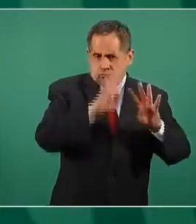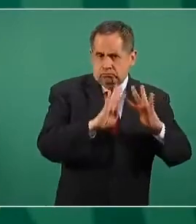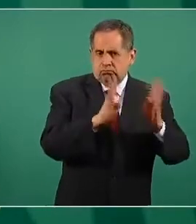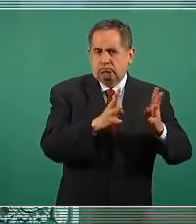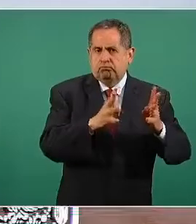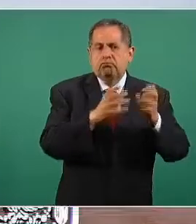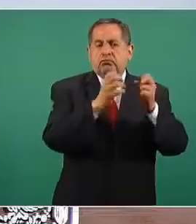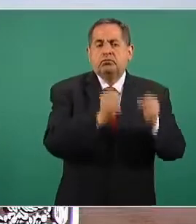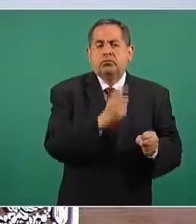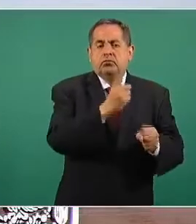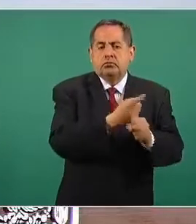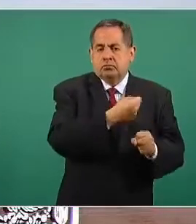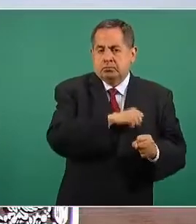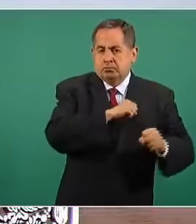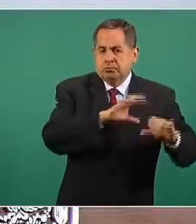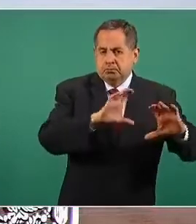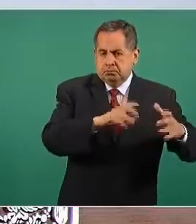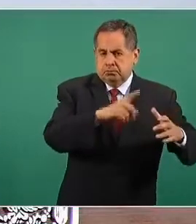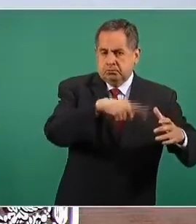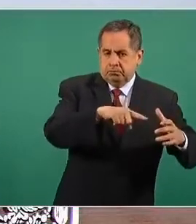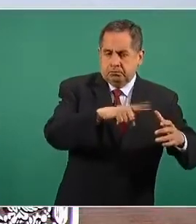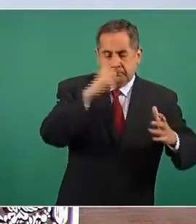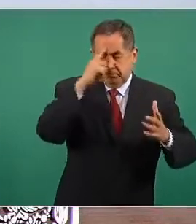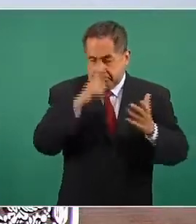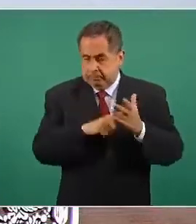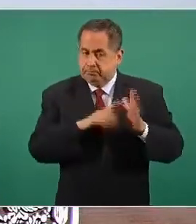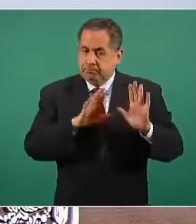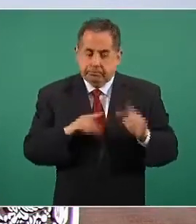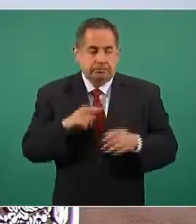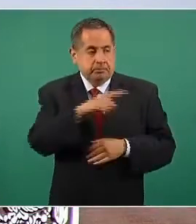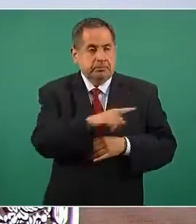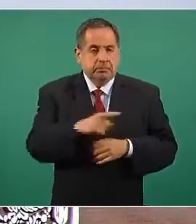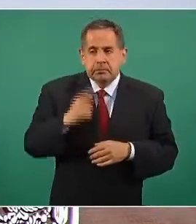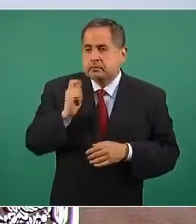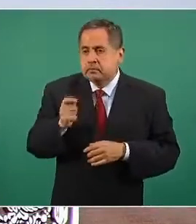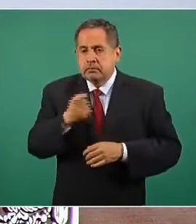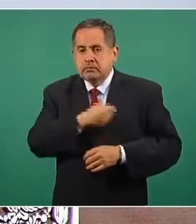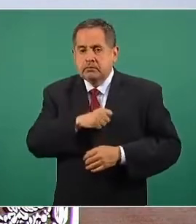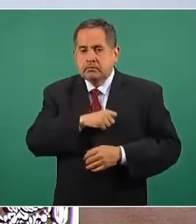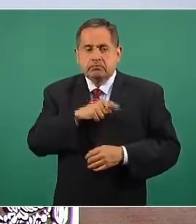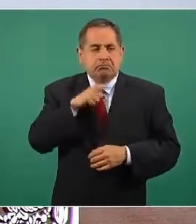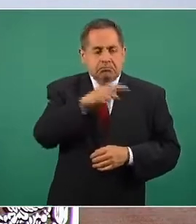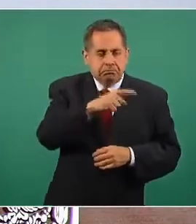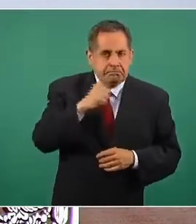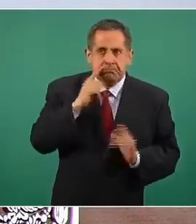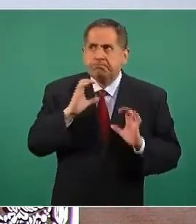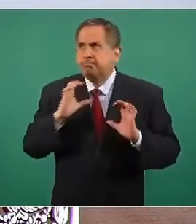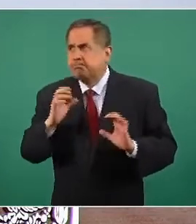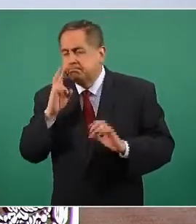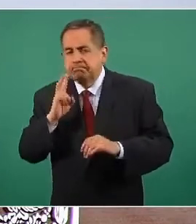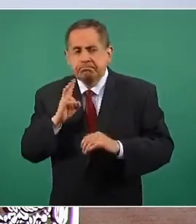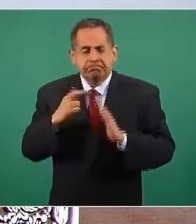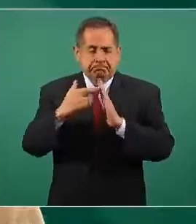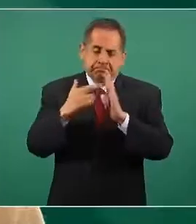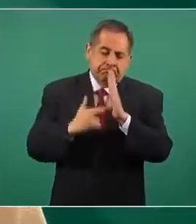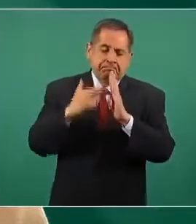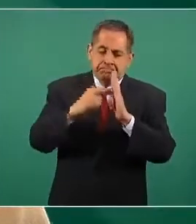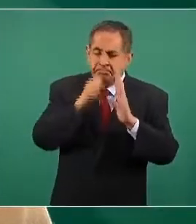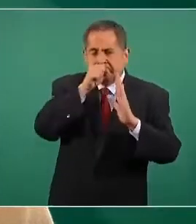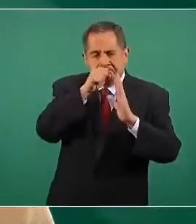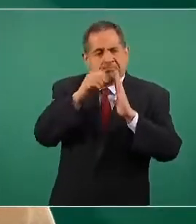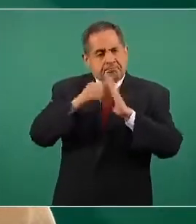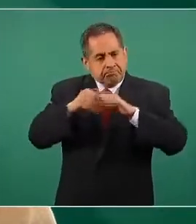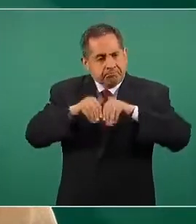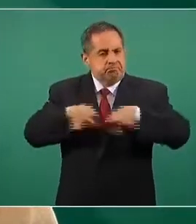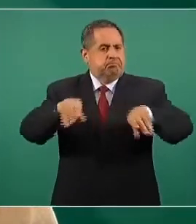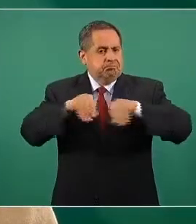responsable de toda la salud de los mexicanos, va a estar muy pendiente y dictar lineamientos muy claros